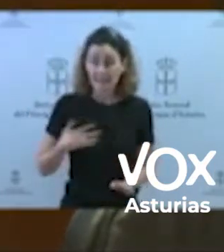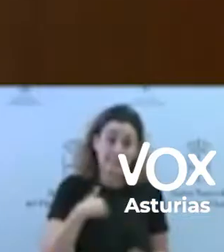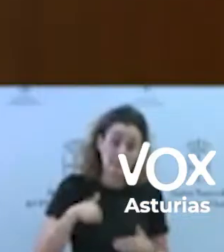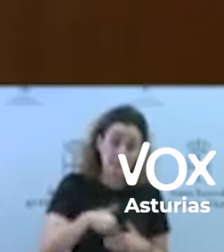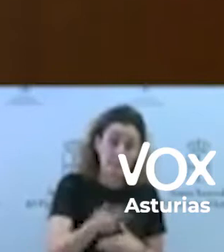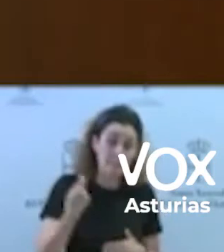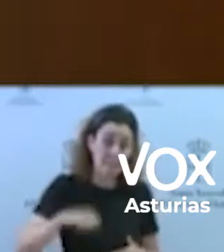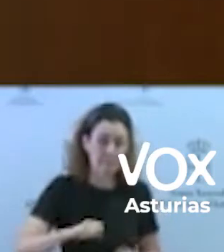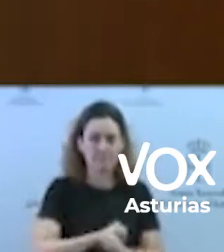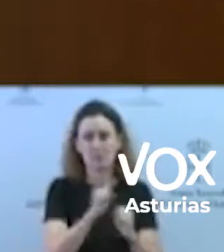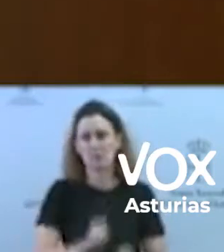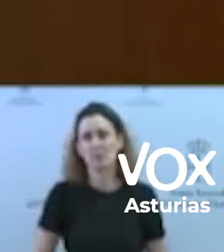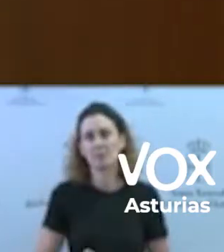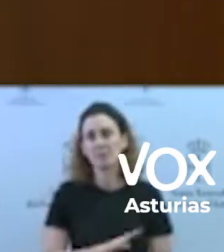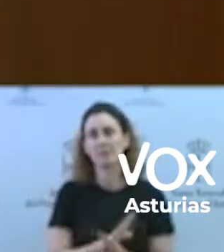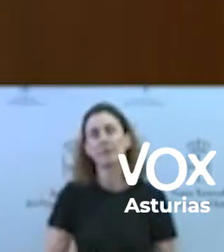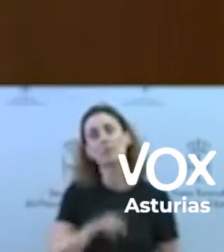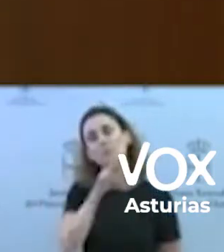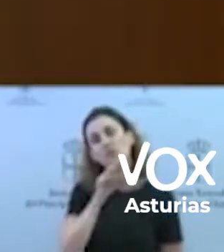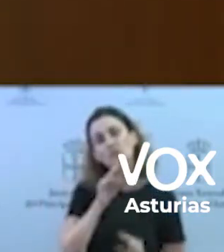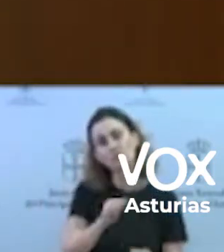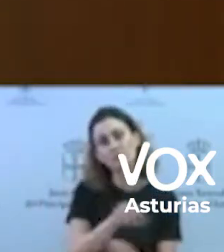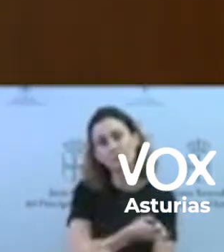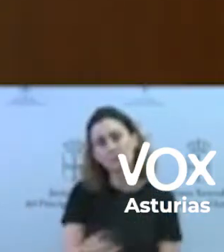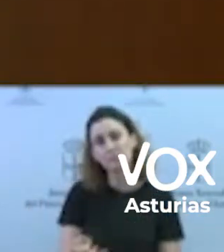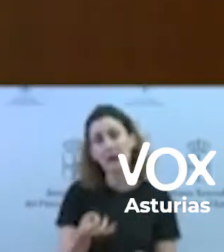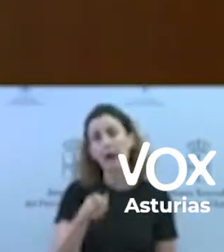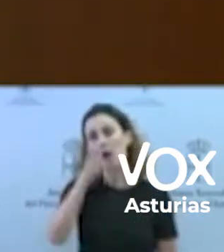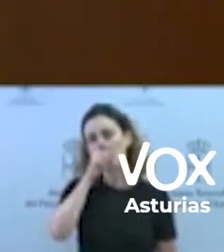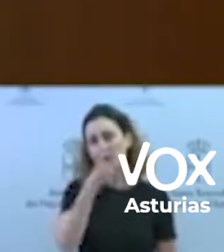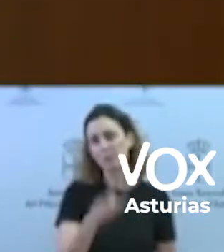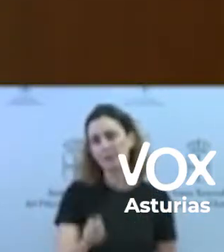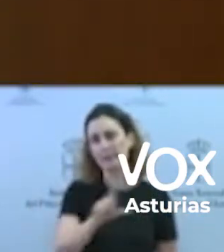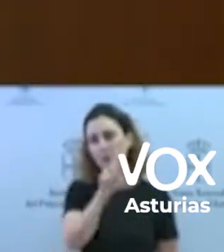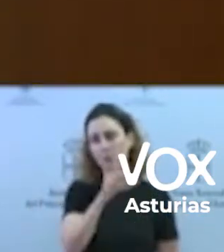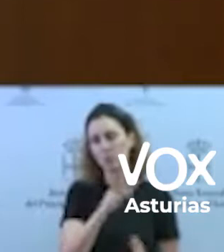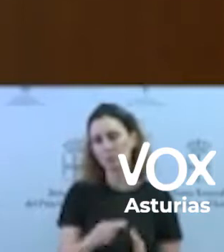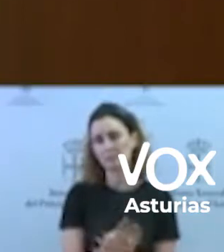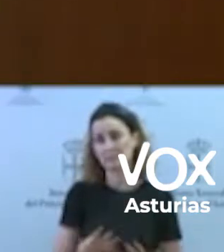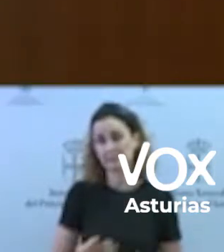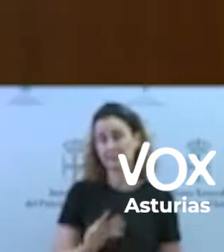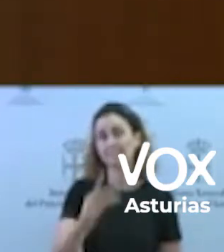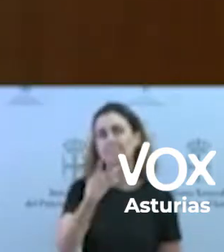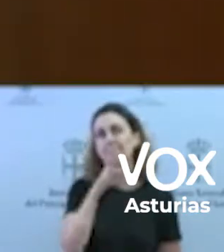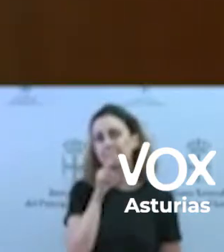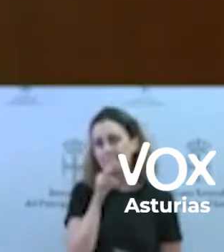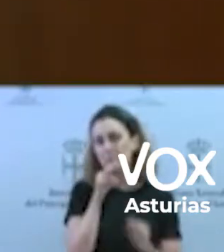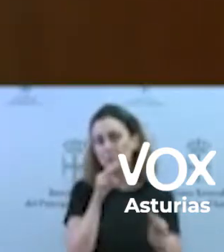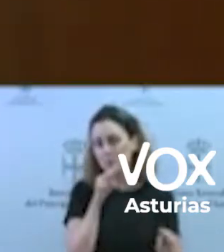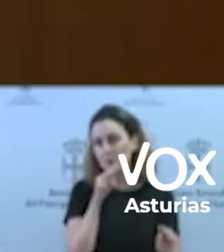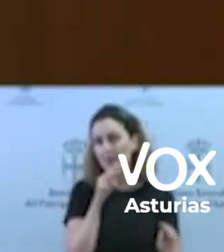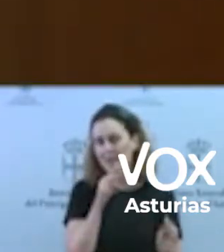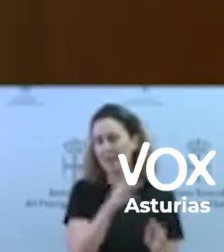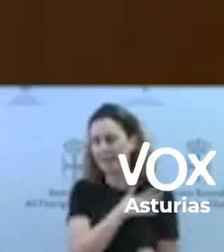encuestas. Recuerdo sus palabras del 20 de julio de 2019 cuando se comprometió a trabajar de la mano con Pedro Sánchez. Y así es.